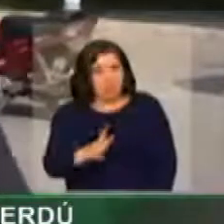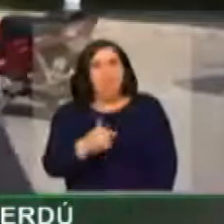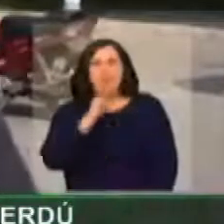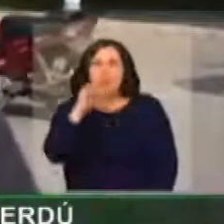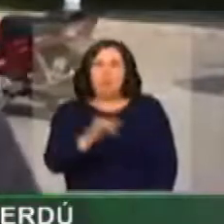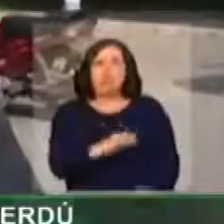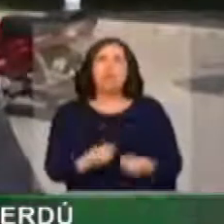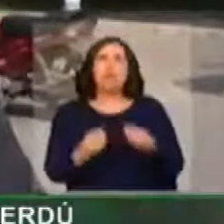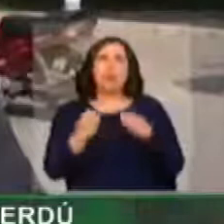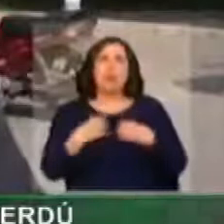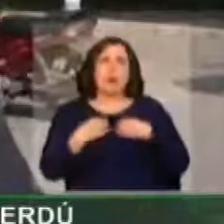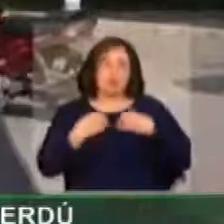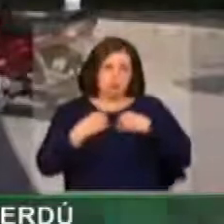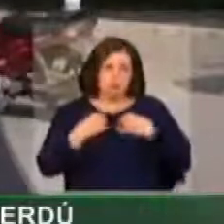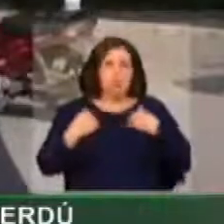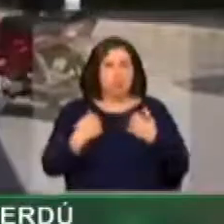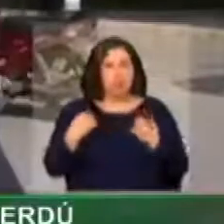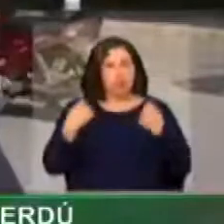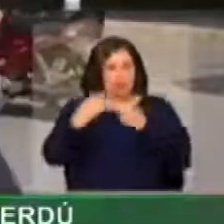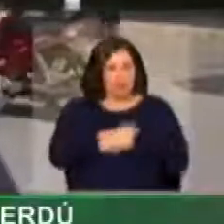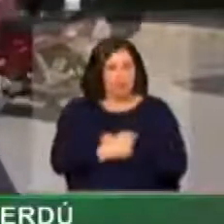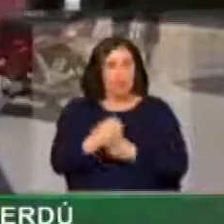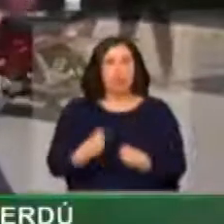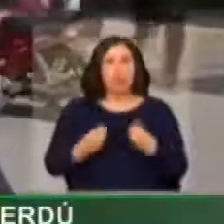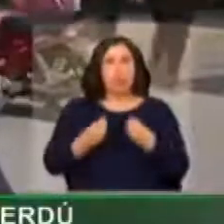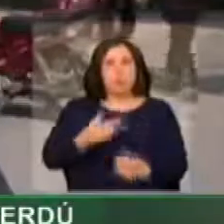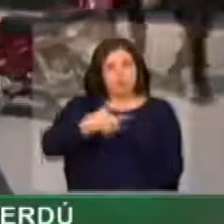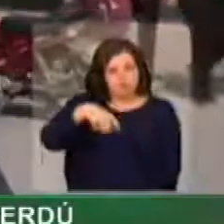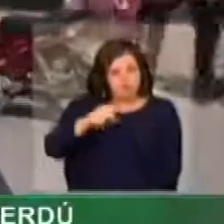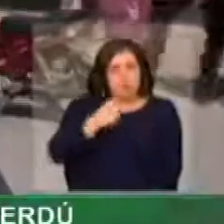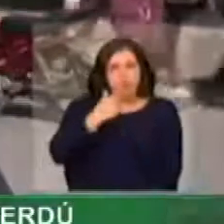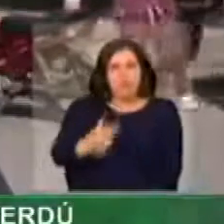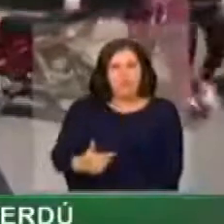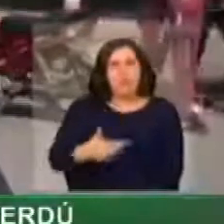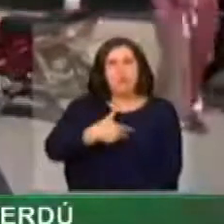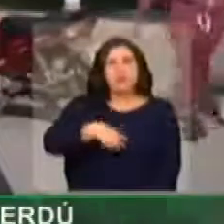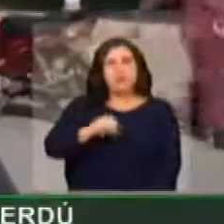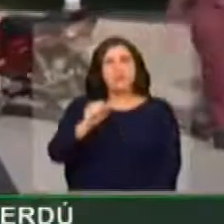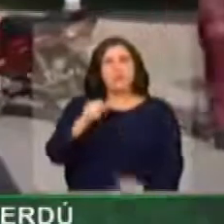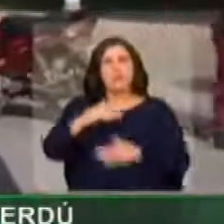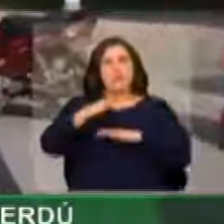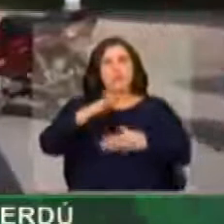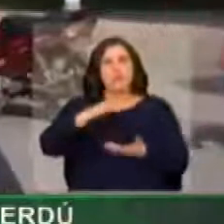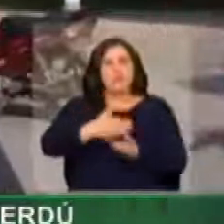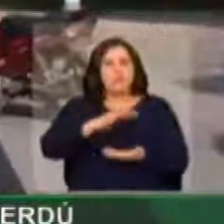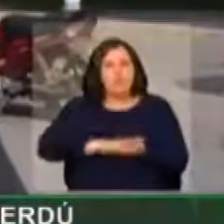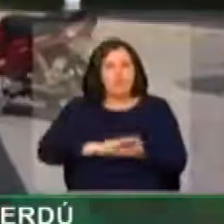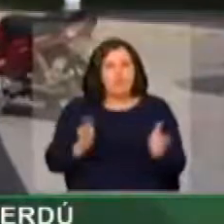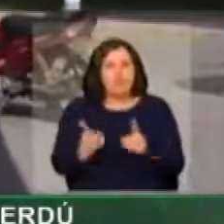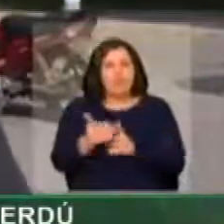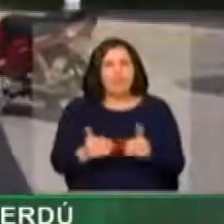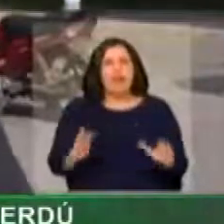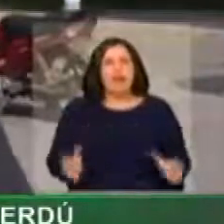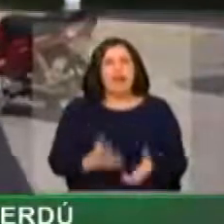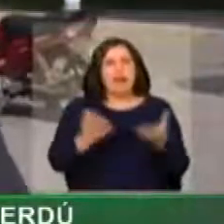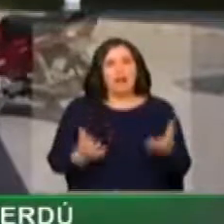ropa se cambió, cómo se la llevó. Dijo que se la había llevado en un tupper a la cocina, que después había dejado el tupper y en